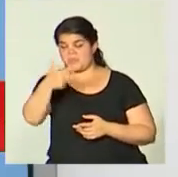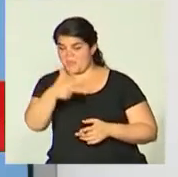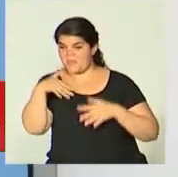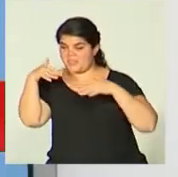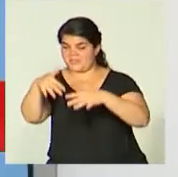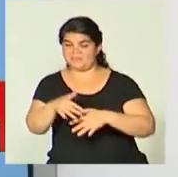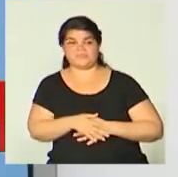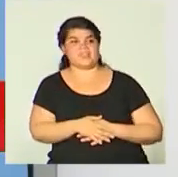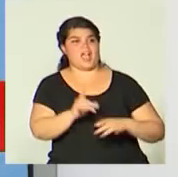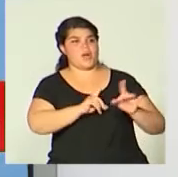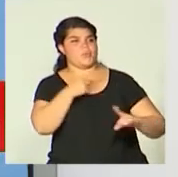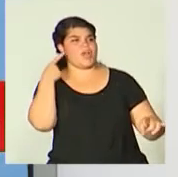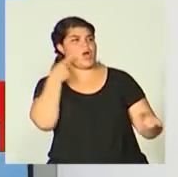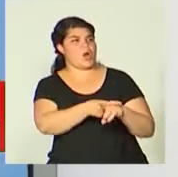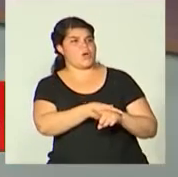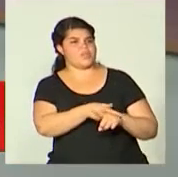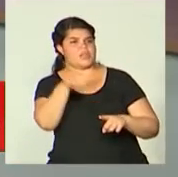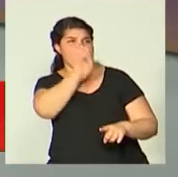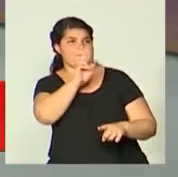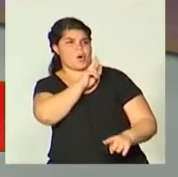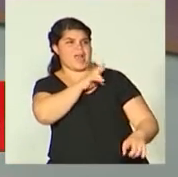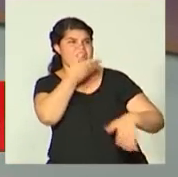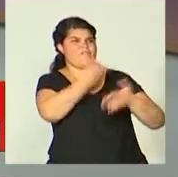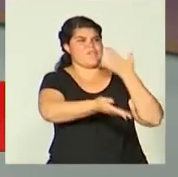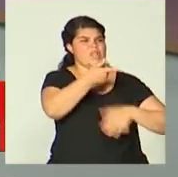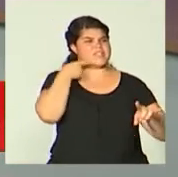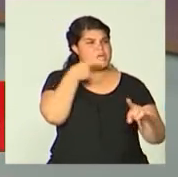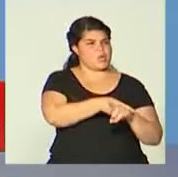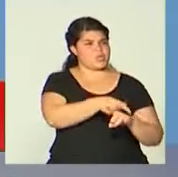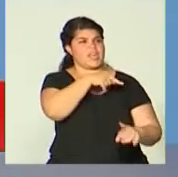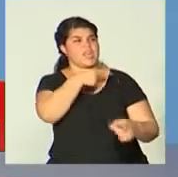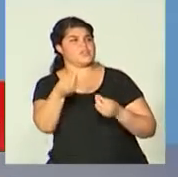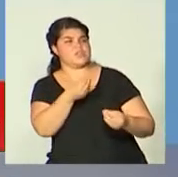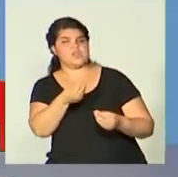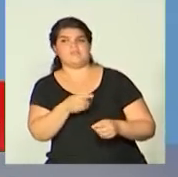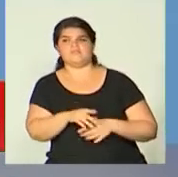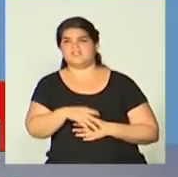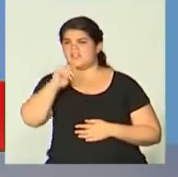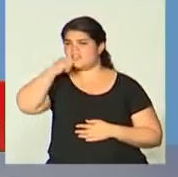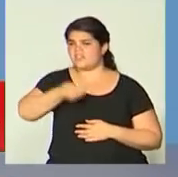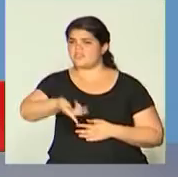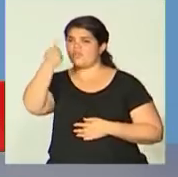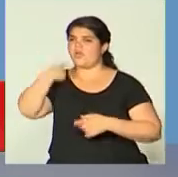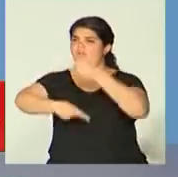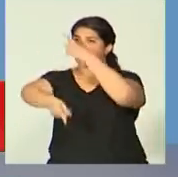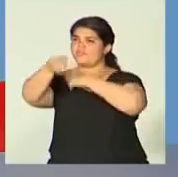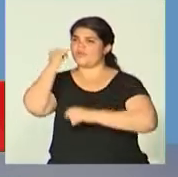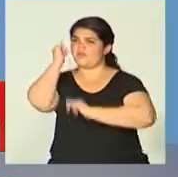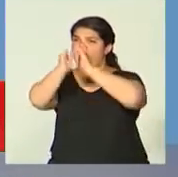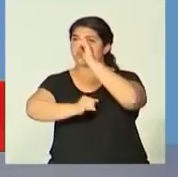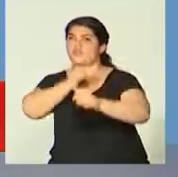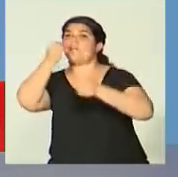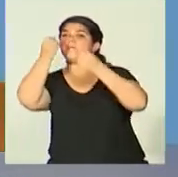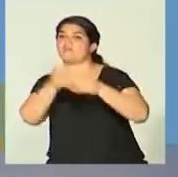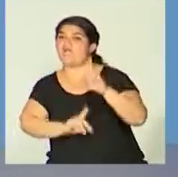la lucha contra la violencia eso me parece que lo que vino sucediendo porque está bueno contar la historia no porque muchas veces pareciera que las únicas